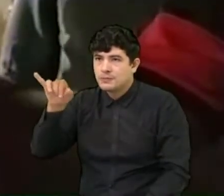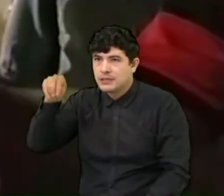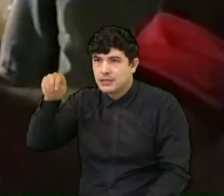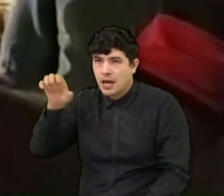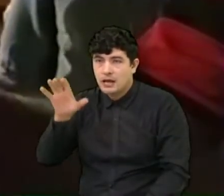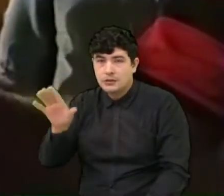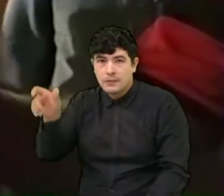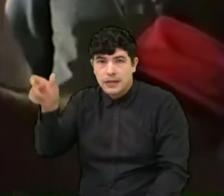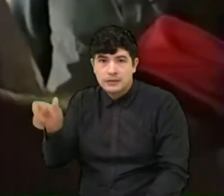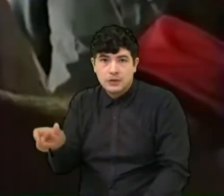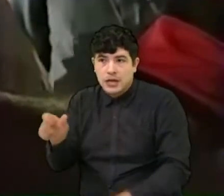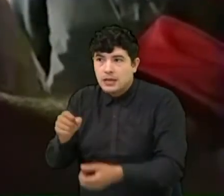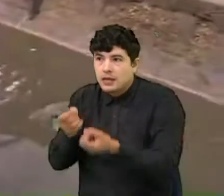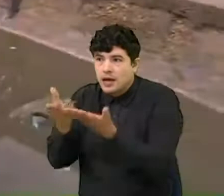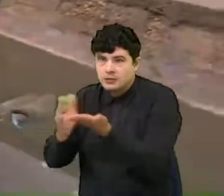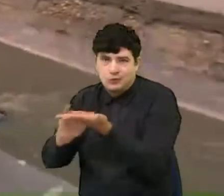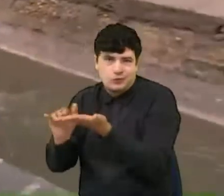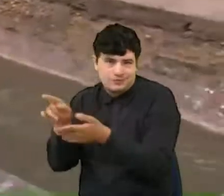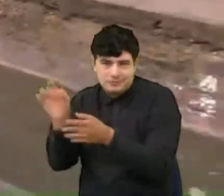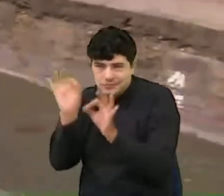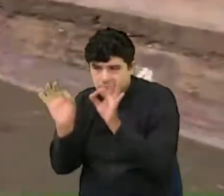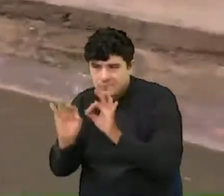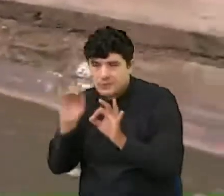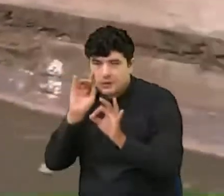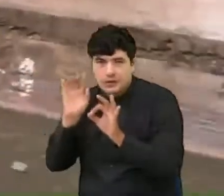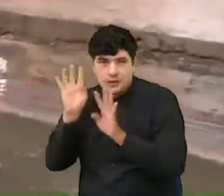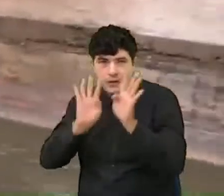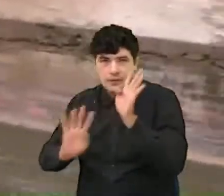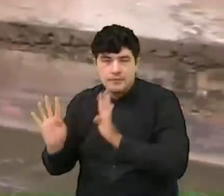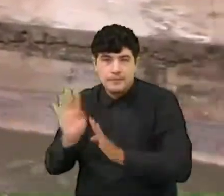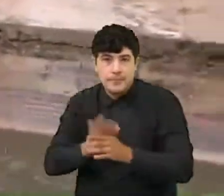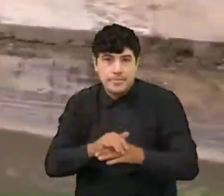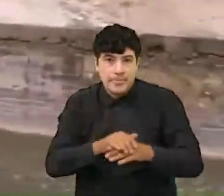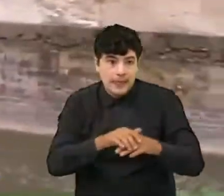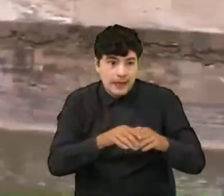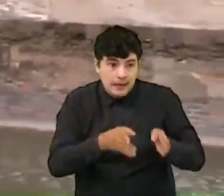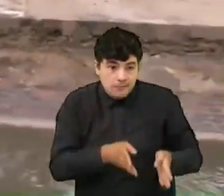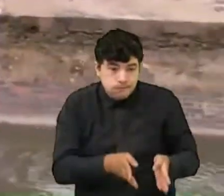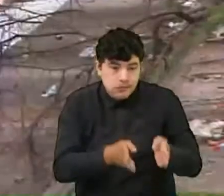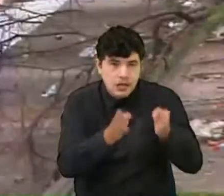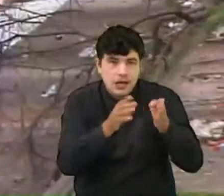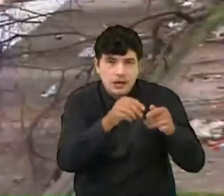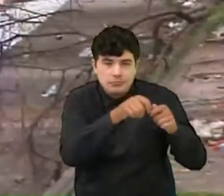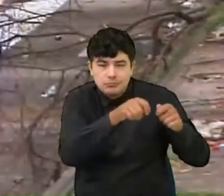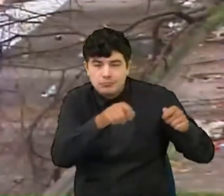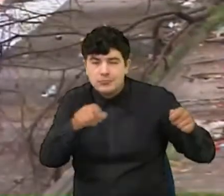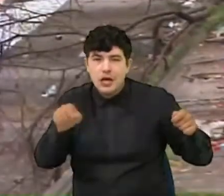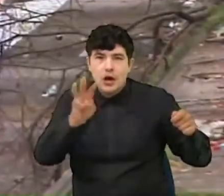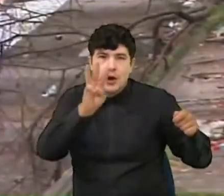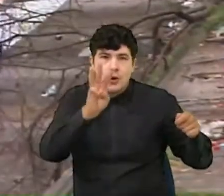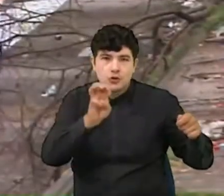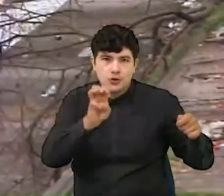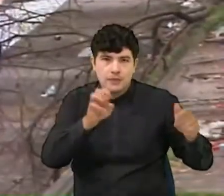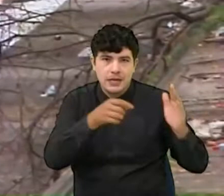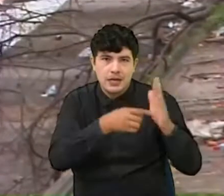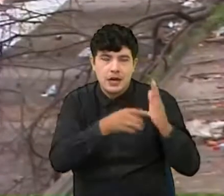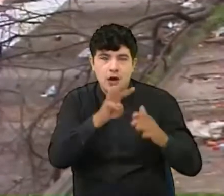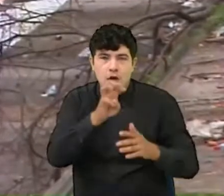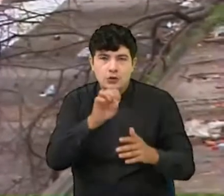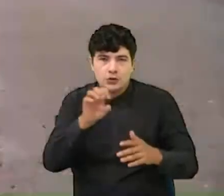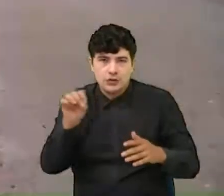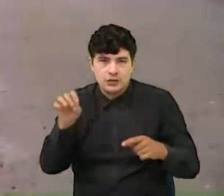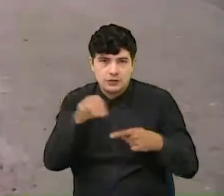Espina para resolver este problema. El canal Bogotá tiene 8.800 metros según Corponor y desde las autoridades locales